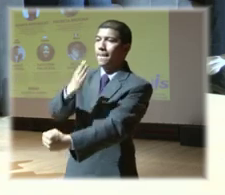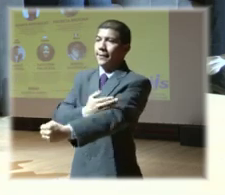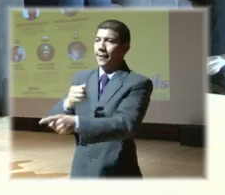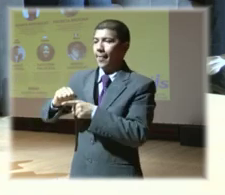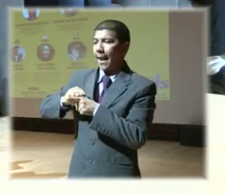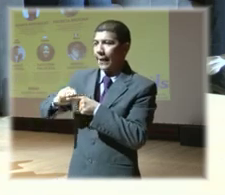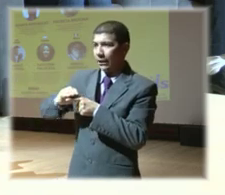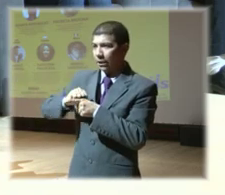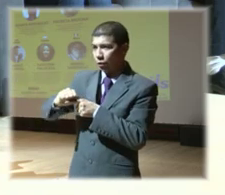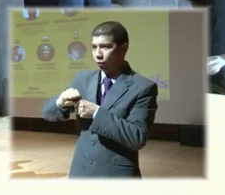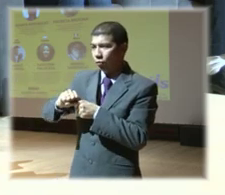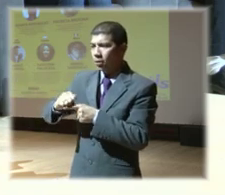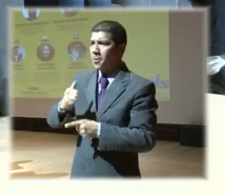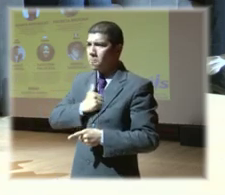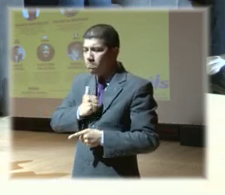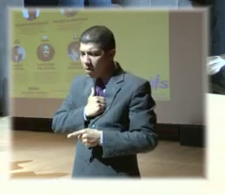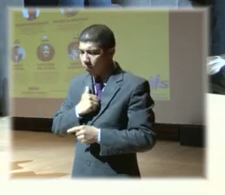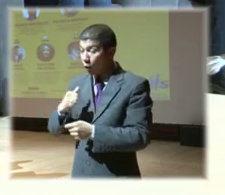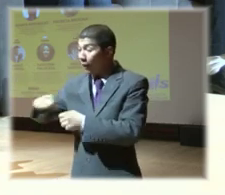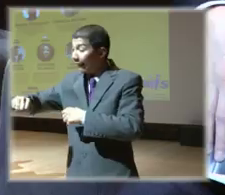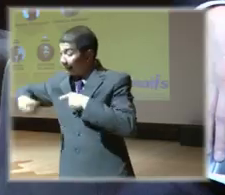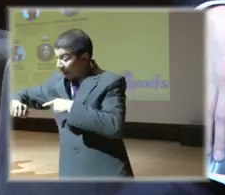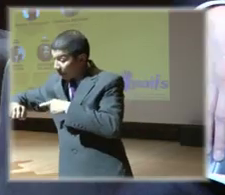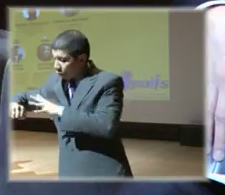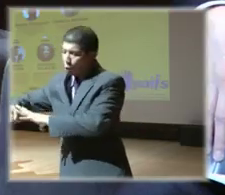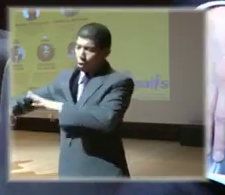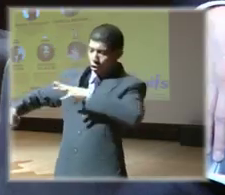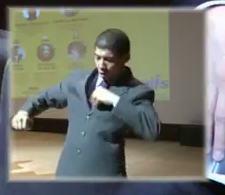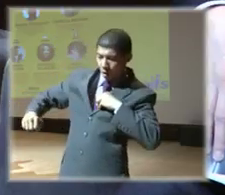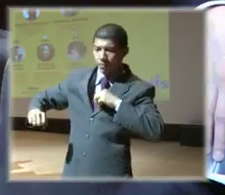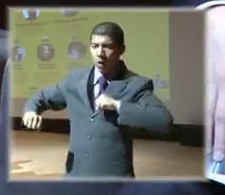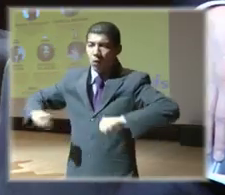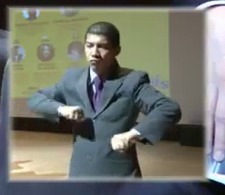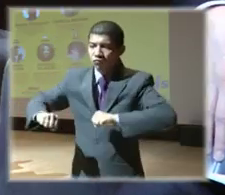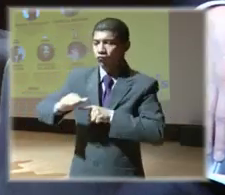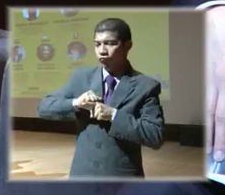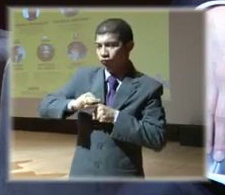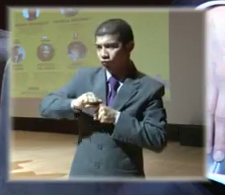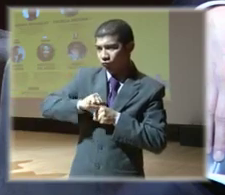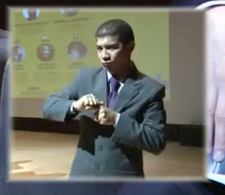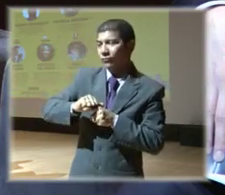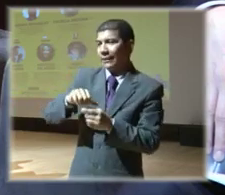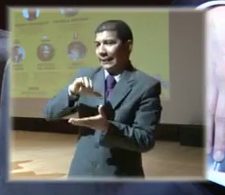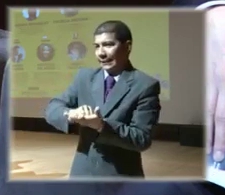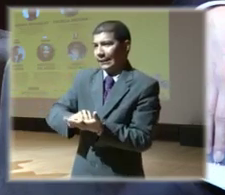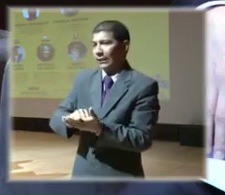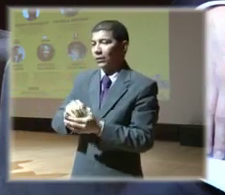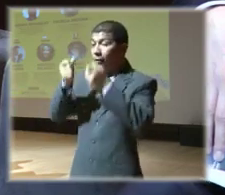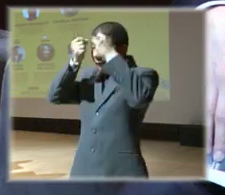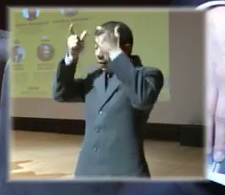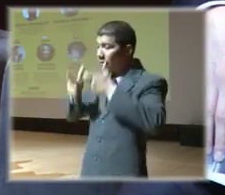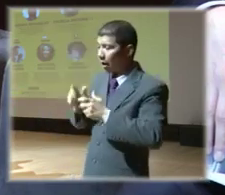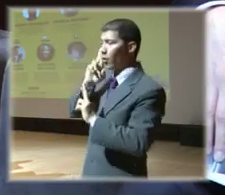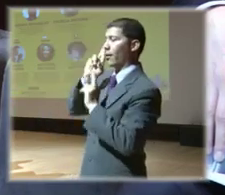capacidad de ejercer dichos derechos, volverlos realidad y que sean reconocidos como válidos por el Estado.